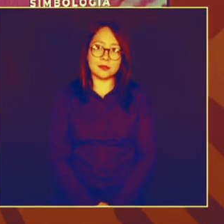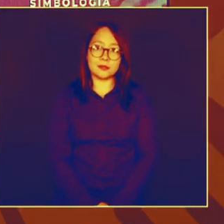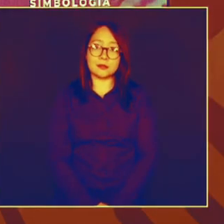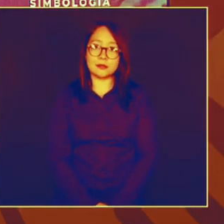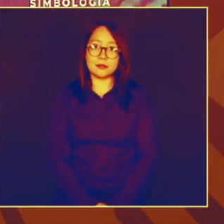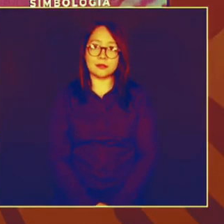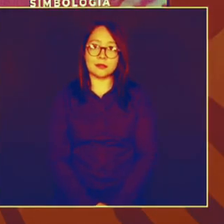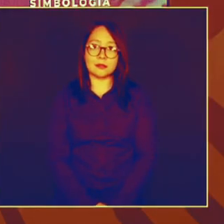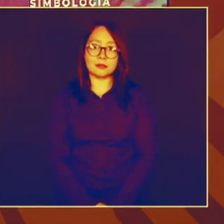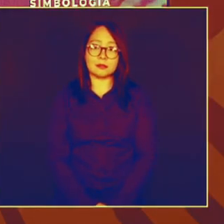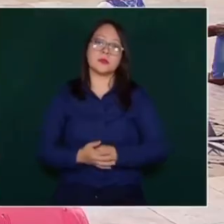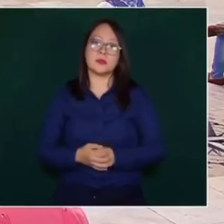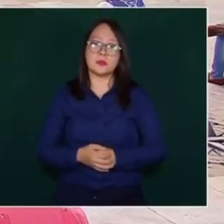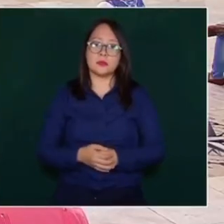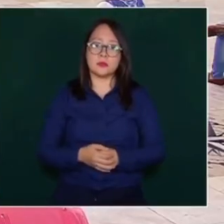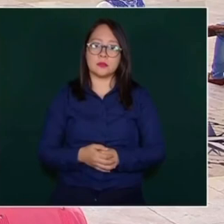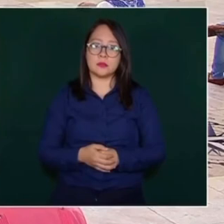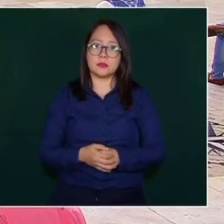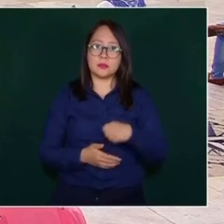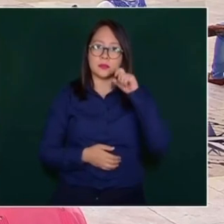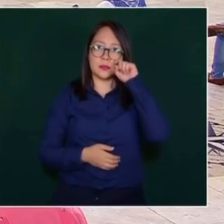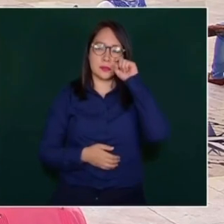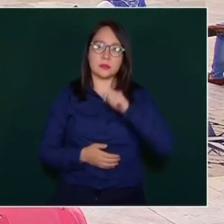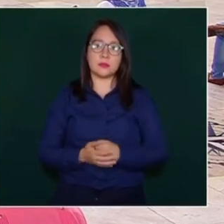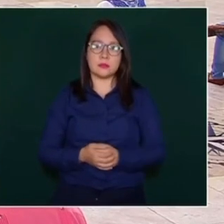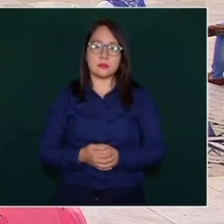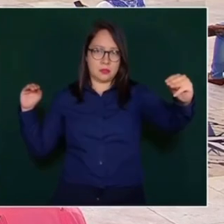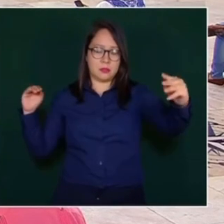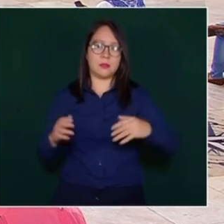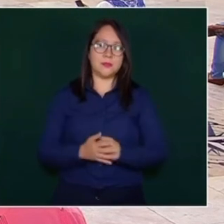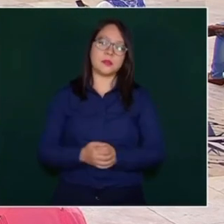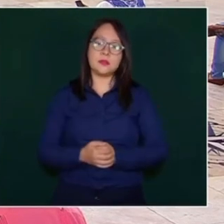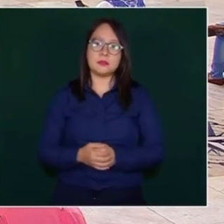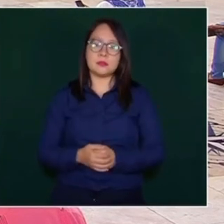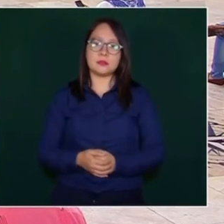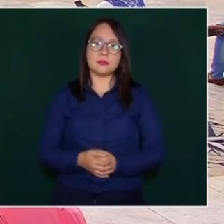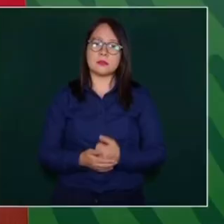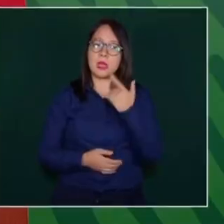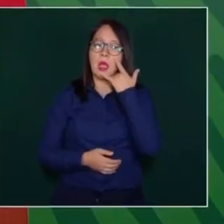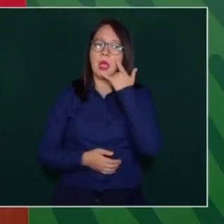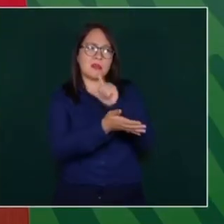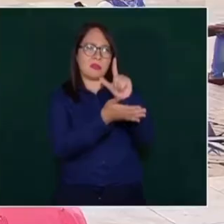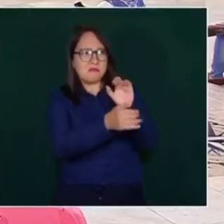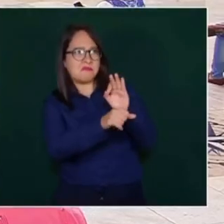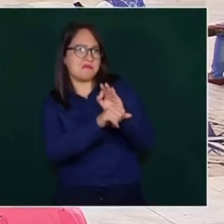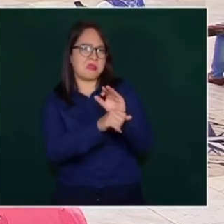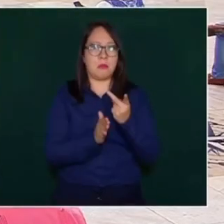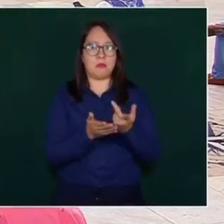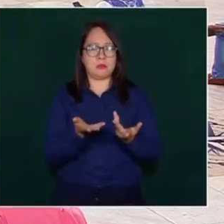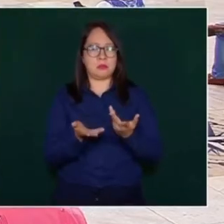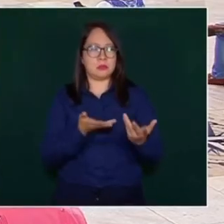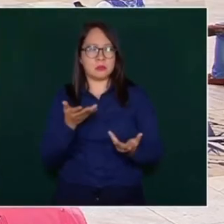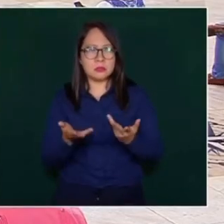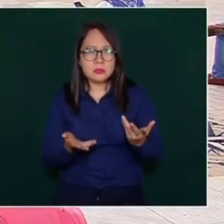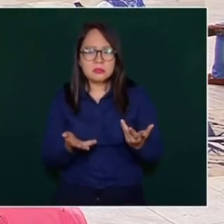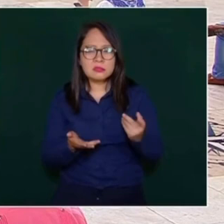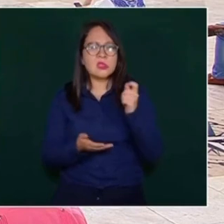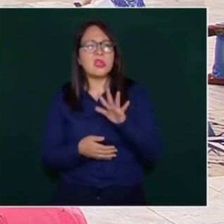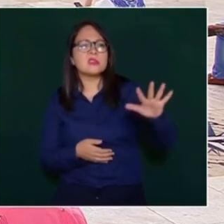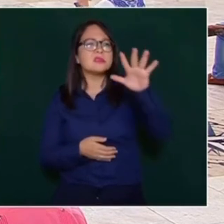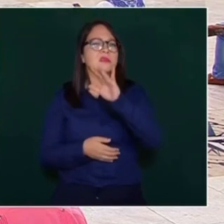hay afectación. ¿Qué no es raro? Que en este tramo hay amparos por todo. ¿Qué es lo que hay por